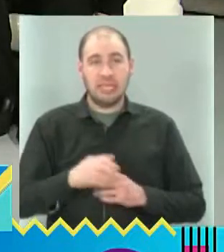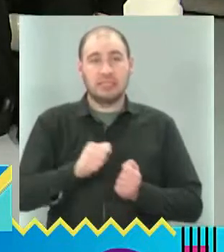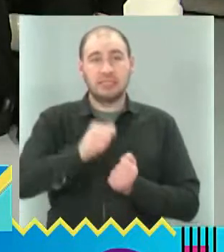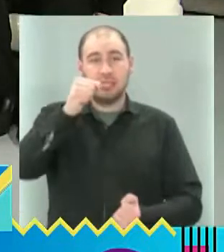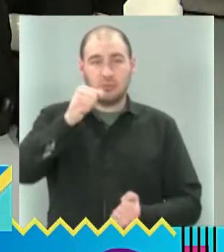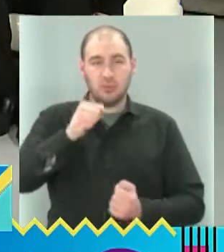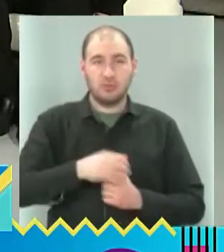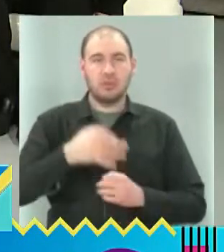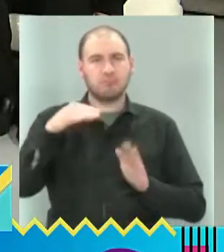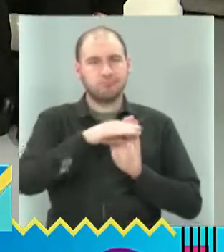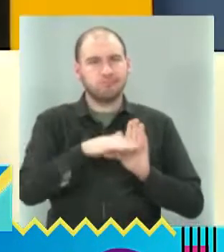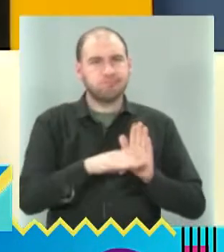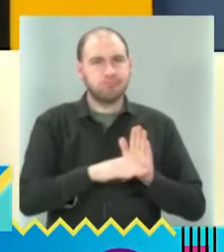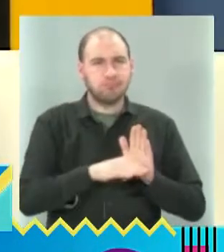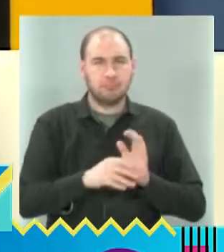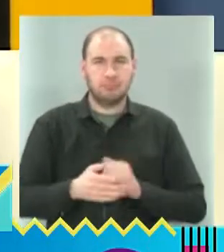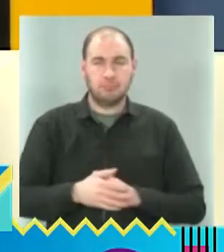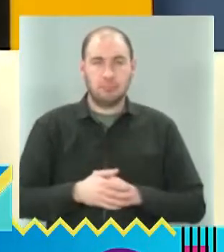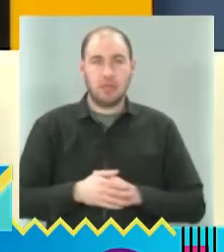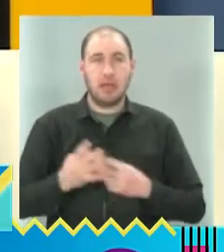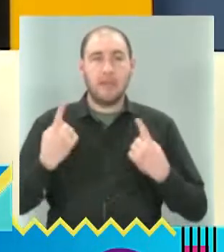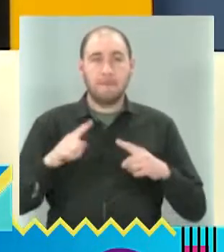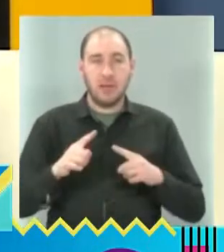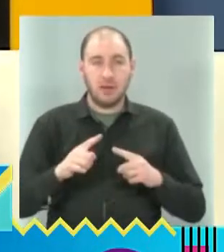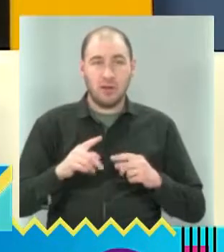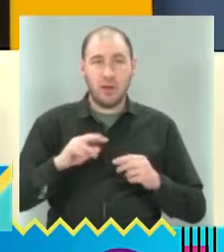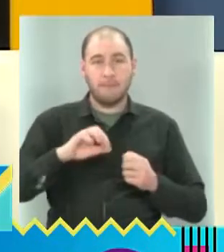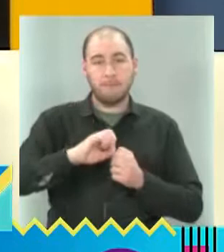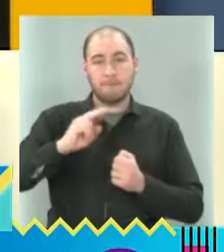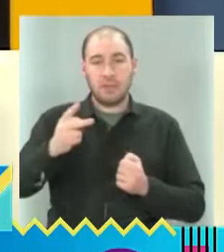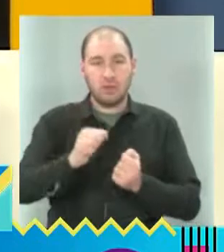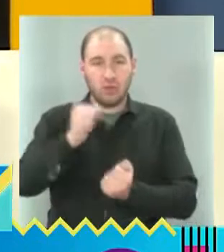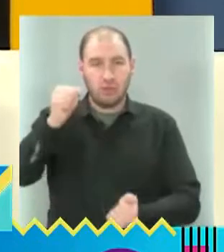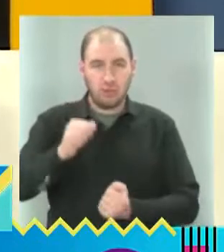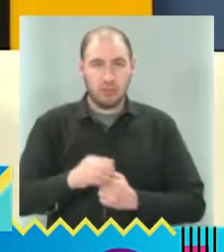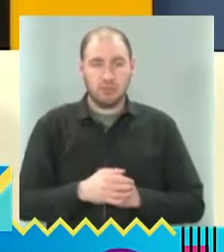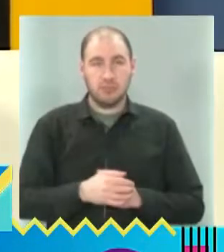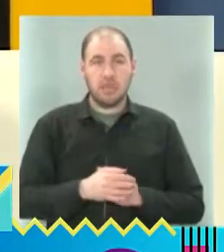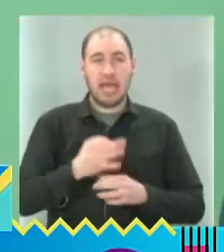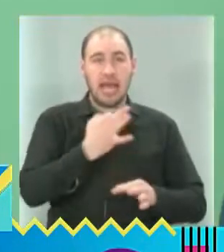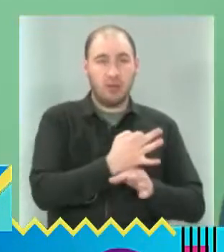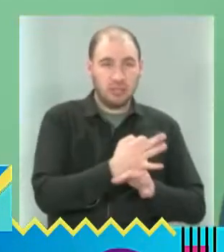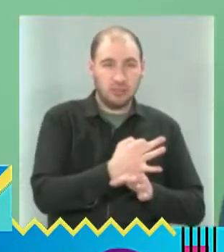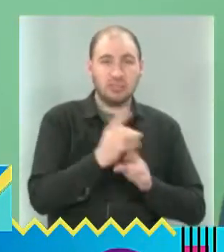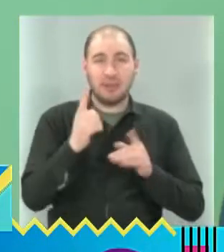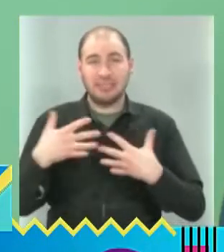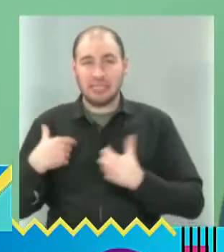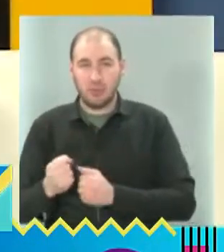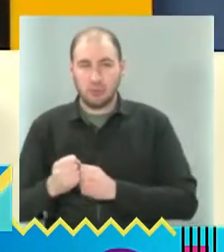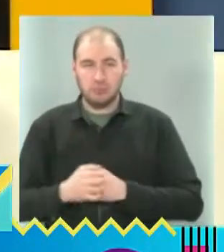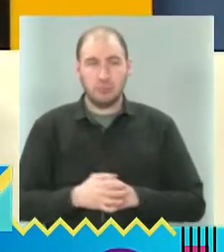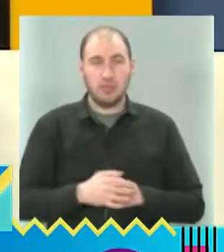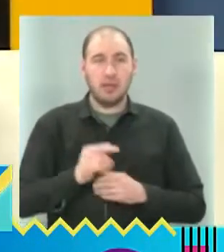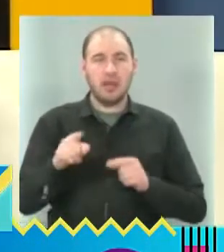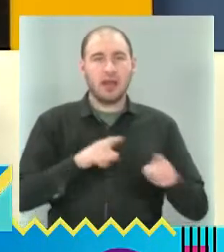títulos específicos, pero con una doble matriculación, fíjense, tanto en educación como en salud, y es